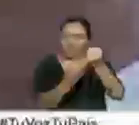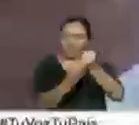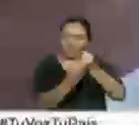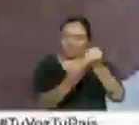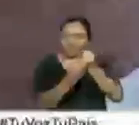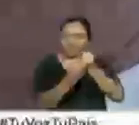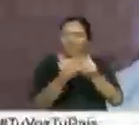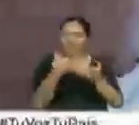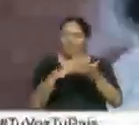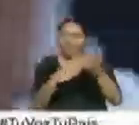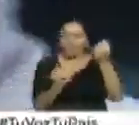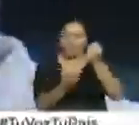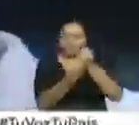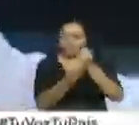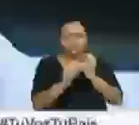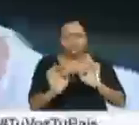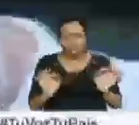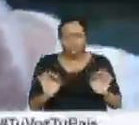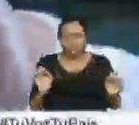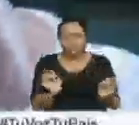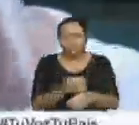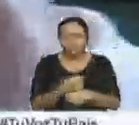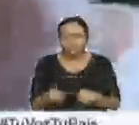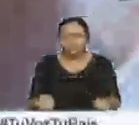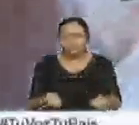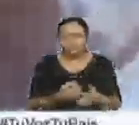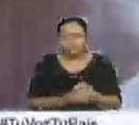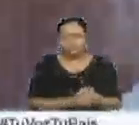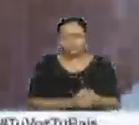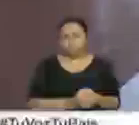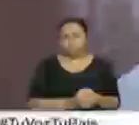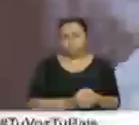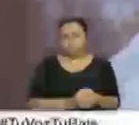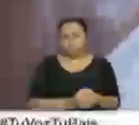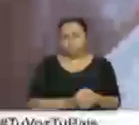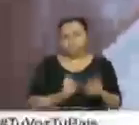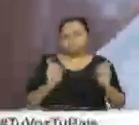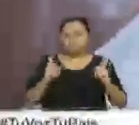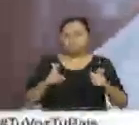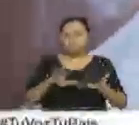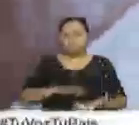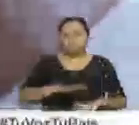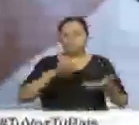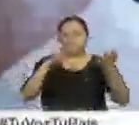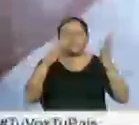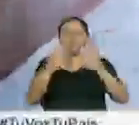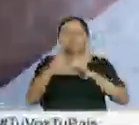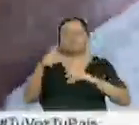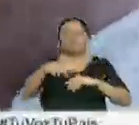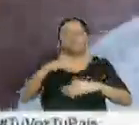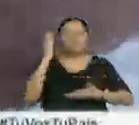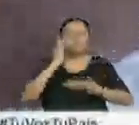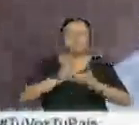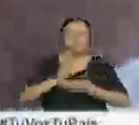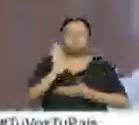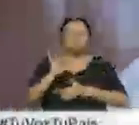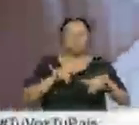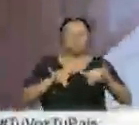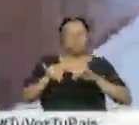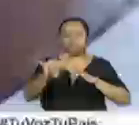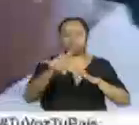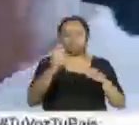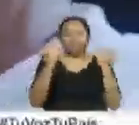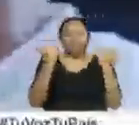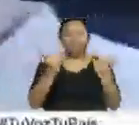Sin ustedes no podemos hacer absolutamente nada. Que esta revolución no la pare nada ni nadie. Y